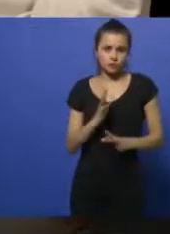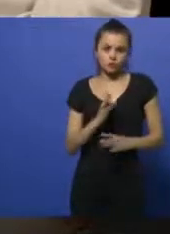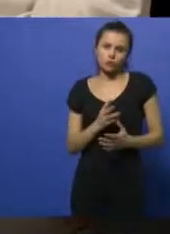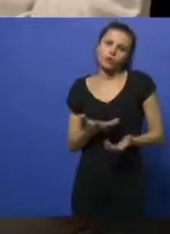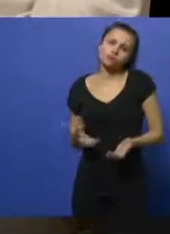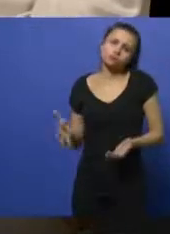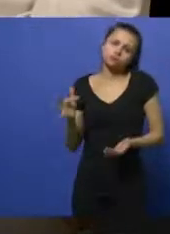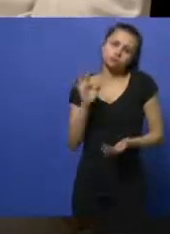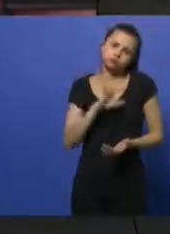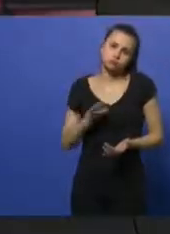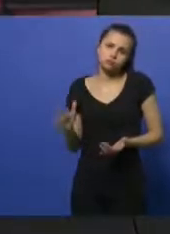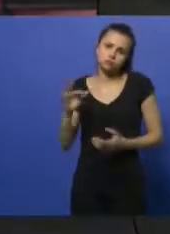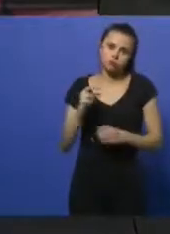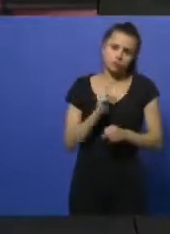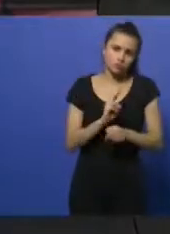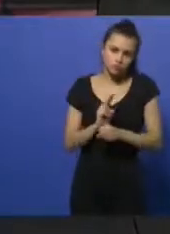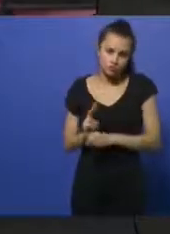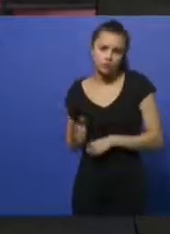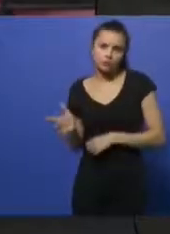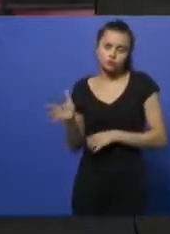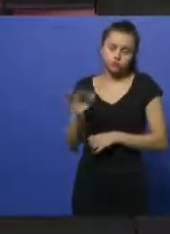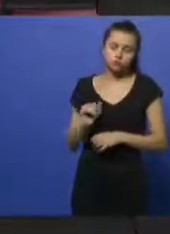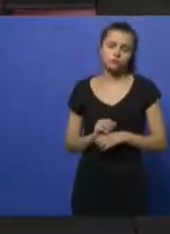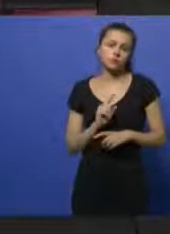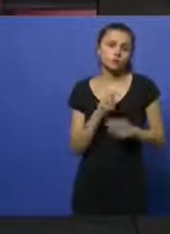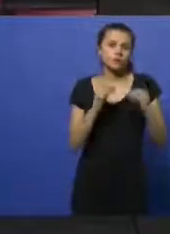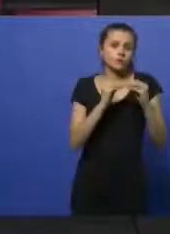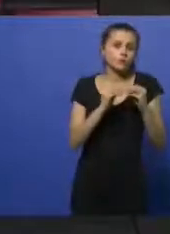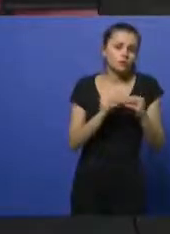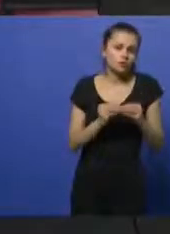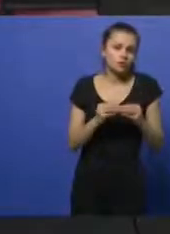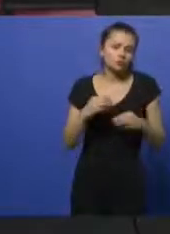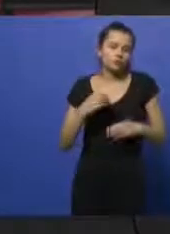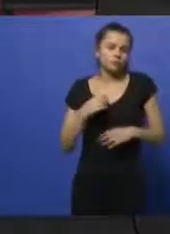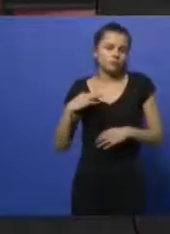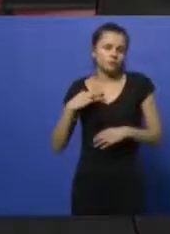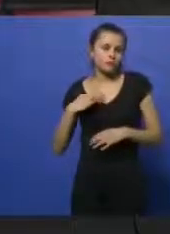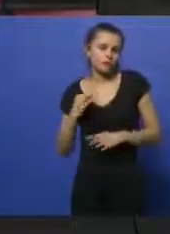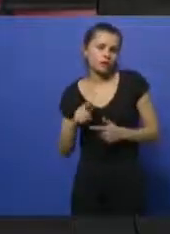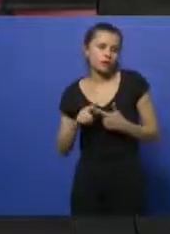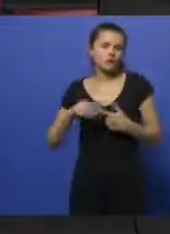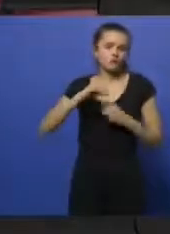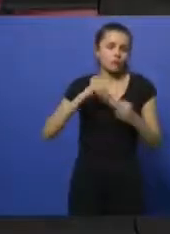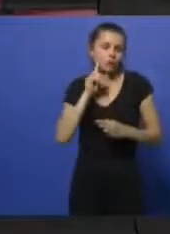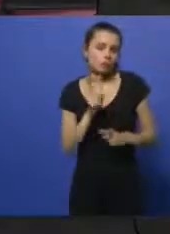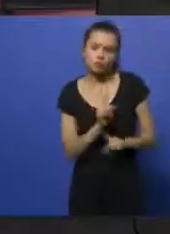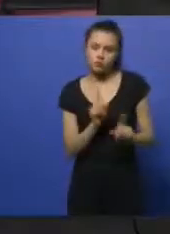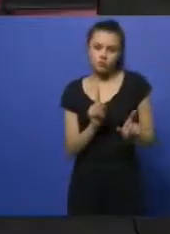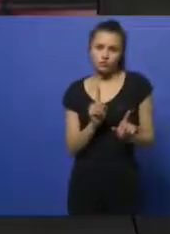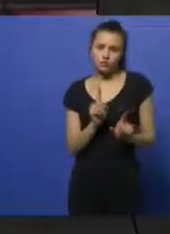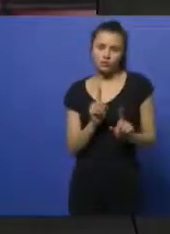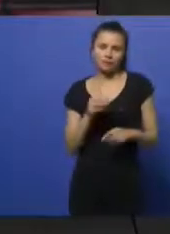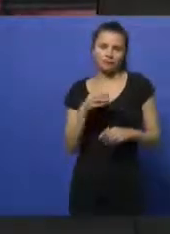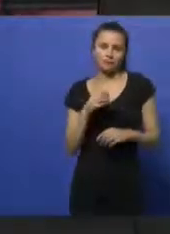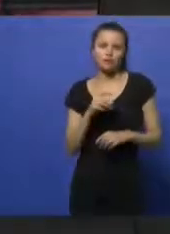días, la hacemos desde que entramos hasta que nos vamos, y un compañero no va a poner en riesgo primero su vida, la de su familia ni la ciudadanía.